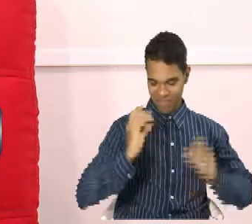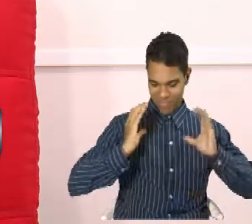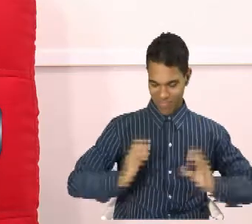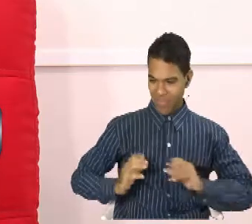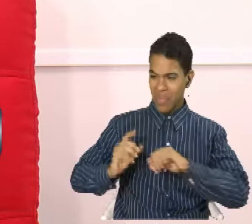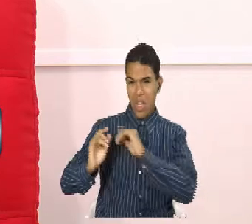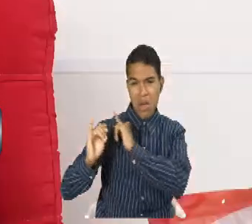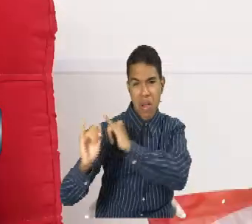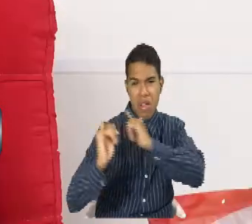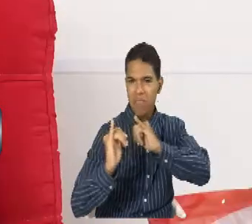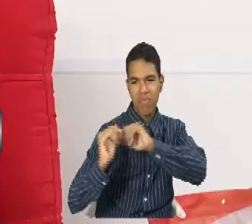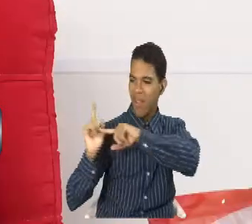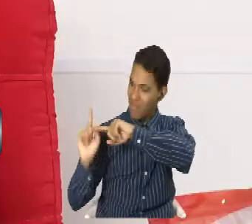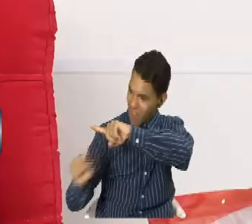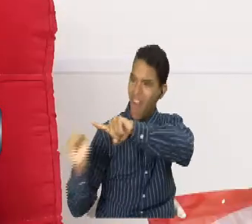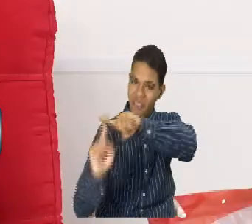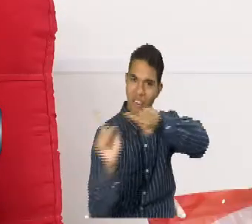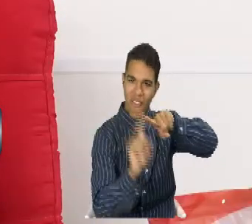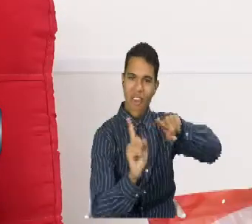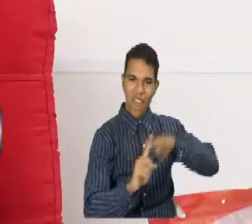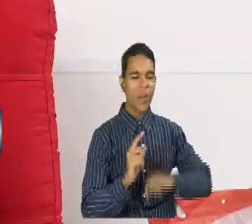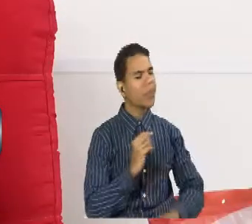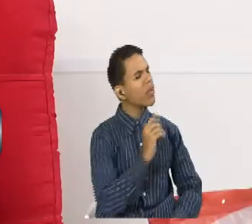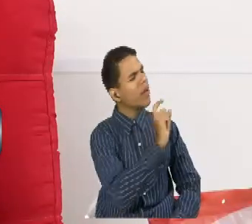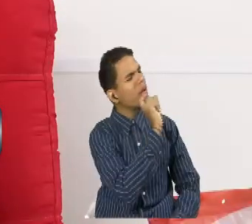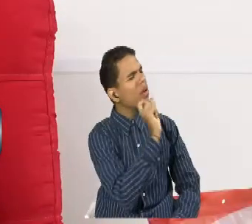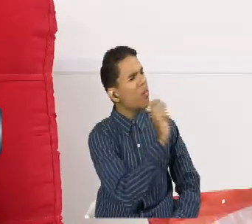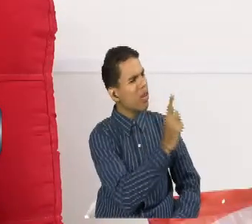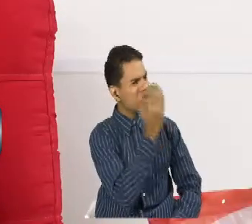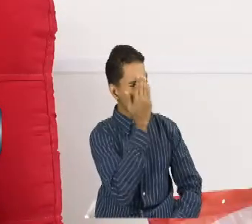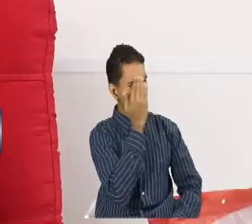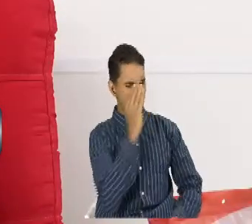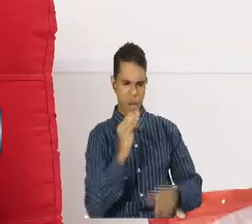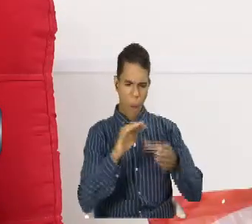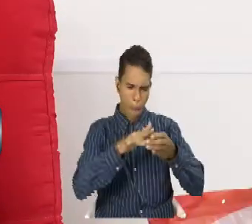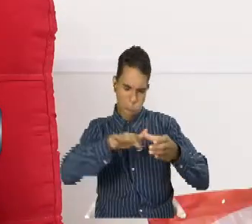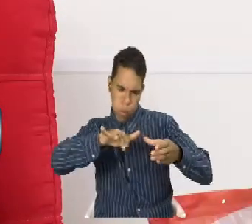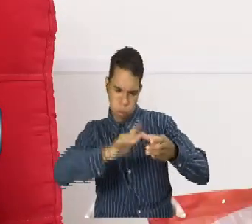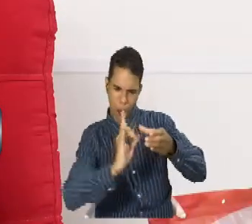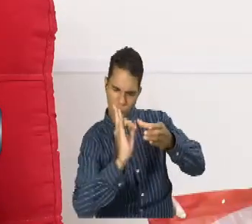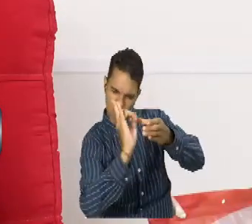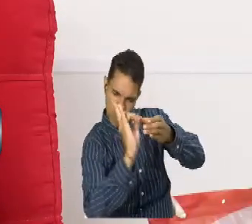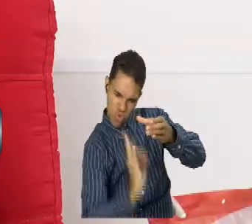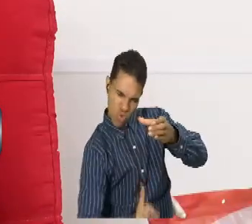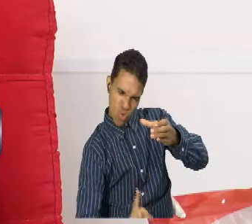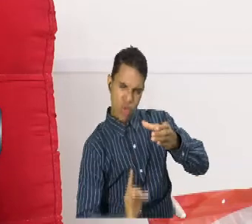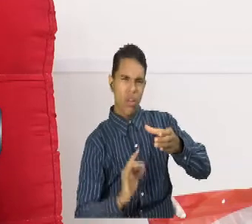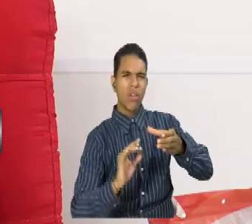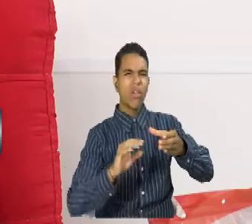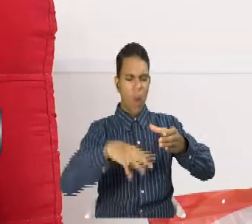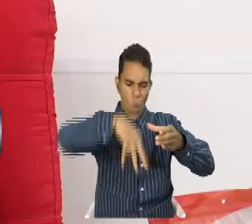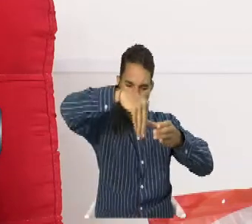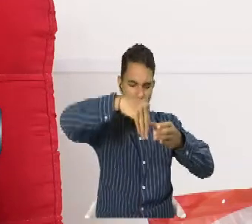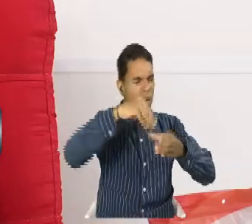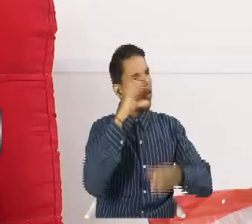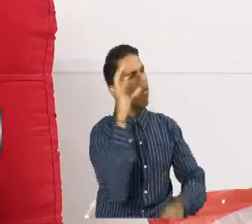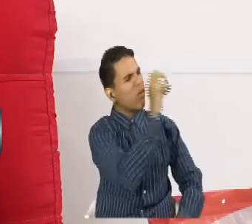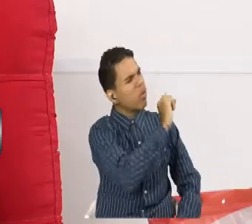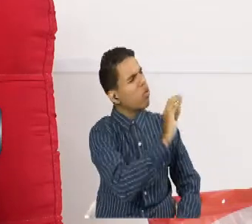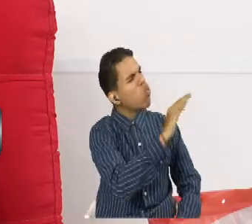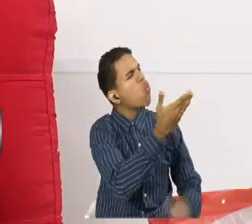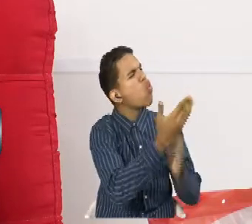drenar? Pues cuando uno le está realizando el posoperatorio, a la hora de abrir los drenes, que se abren con un equipo especial, eso no se abre ni